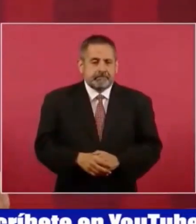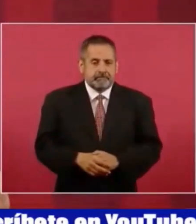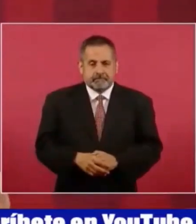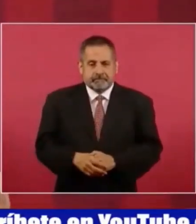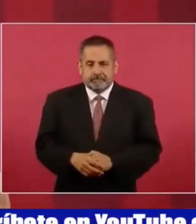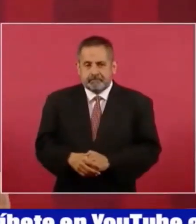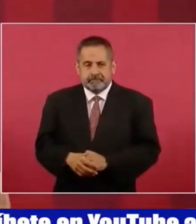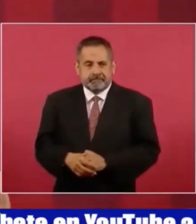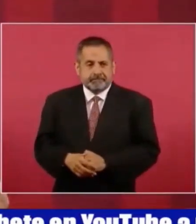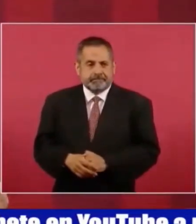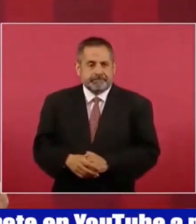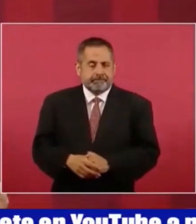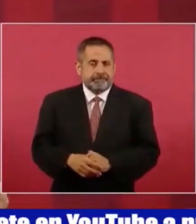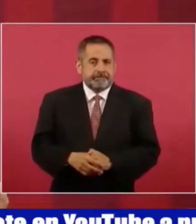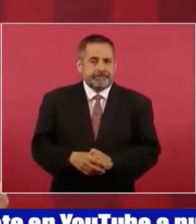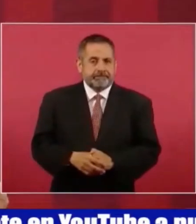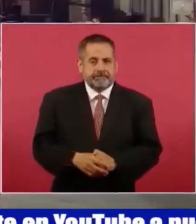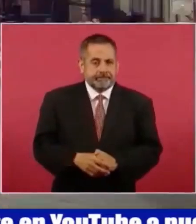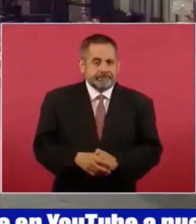Ahora